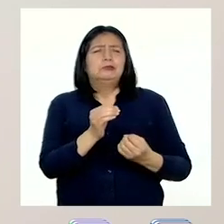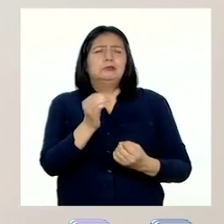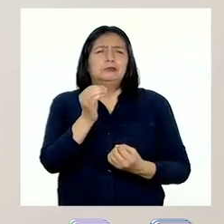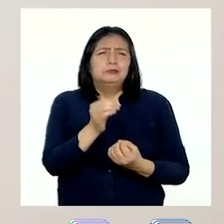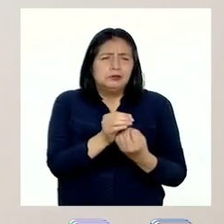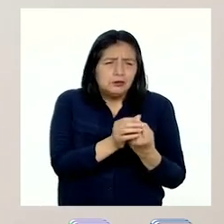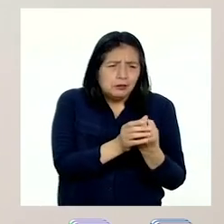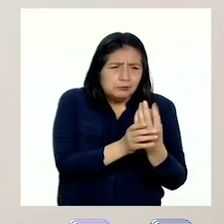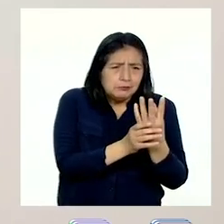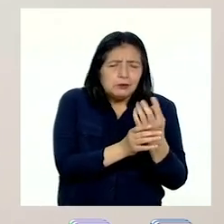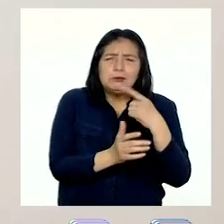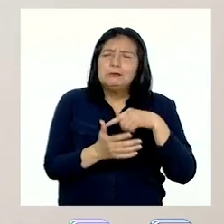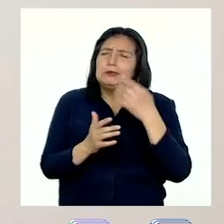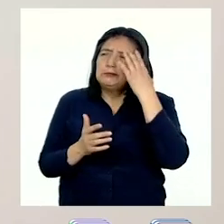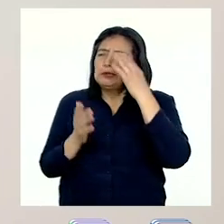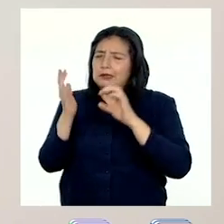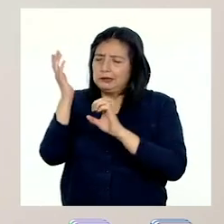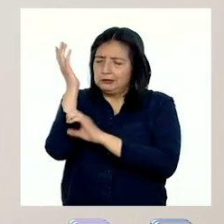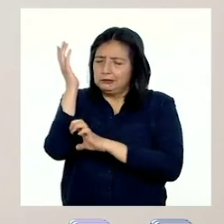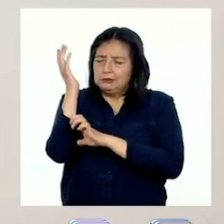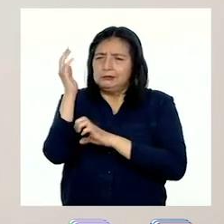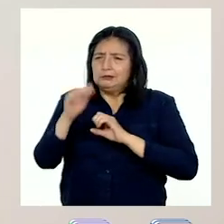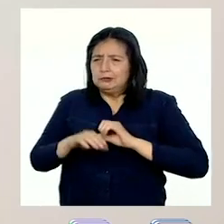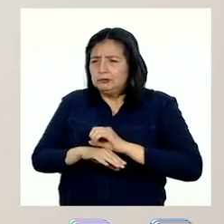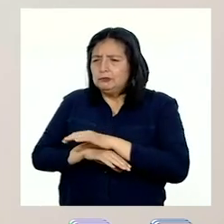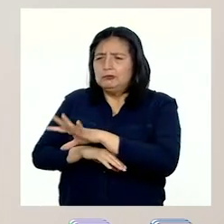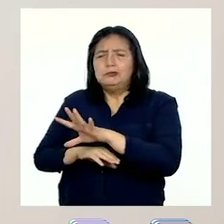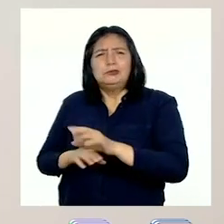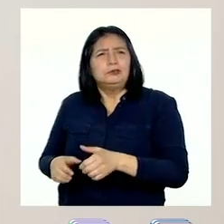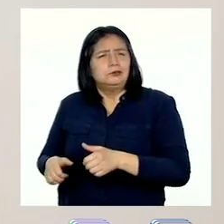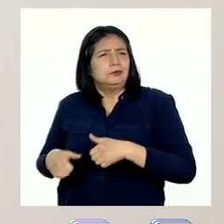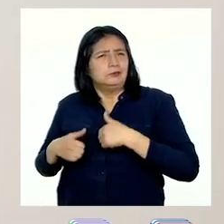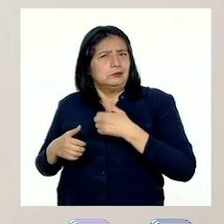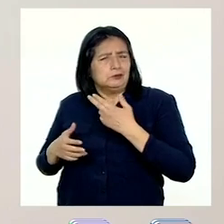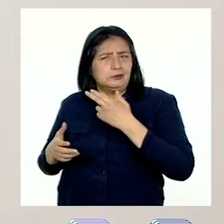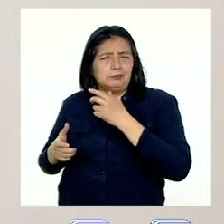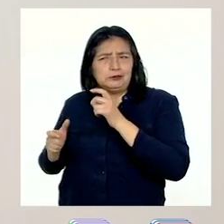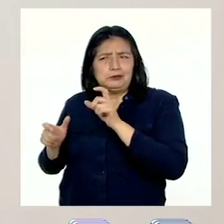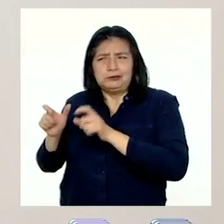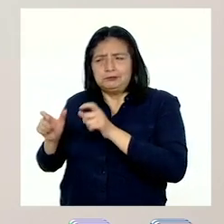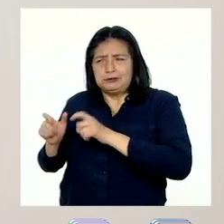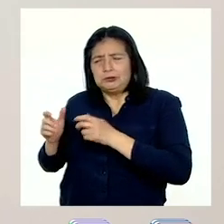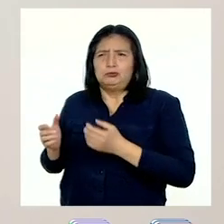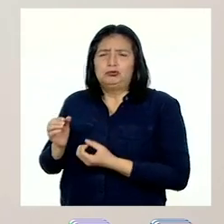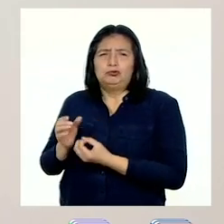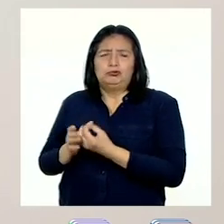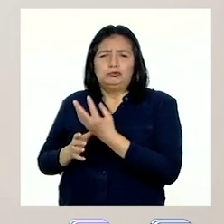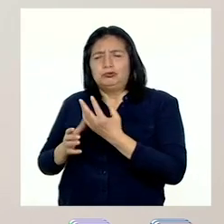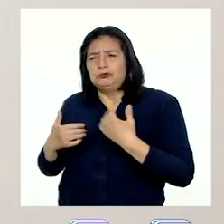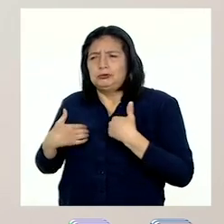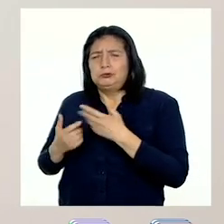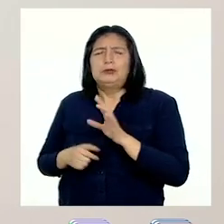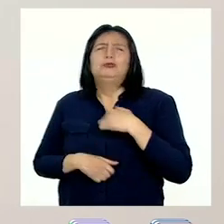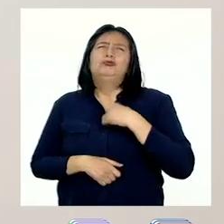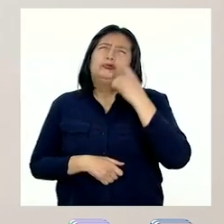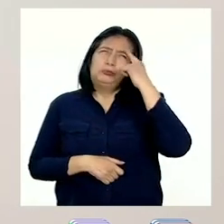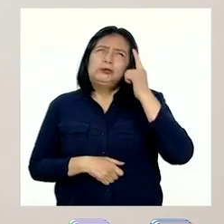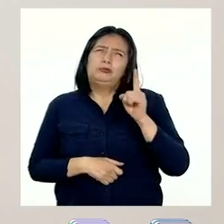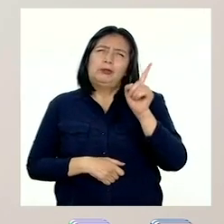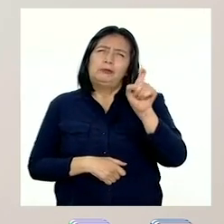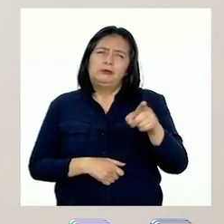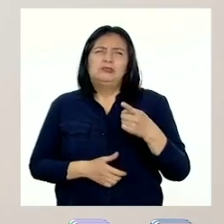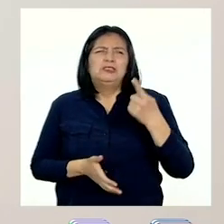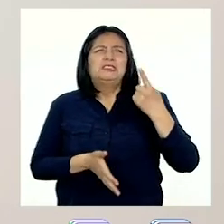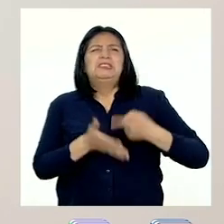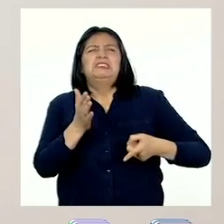y descubrimos que las estaciones influyen en la vida de los seres vivos. Creo que una pregunta para el juego puede ser: ¿qué